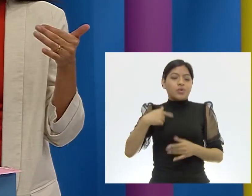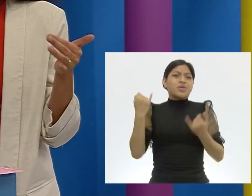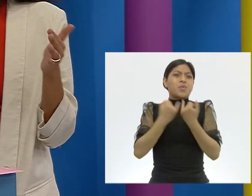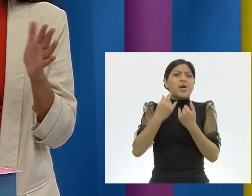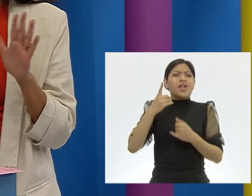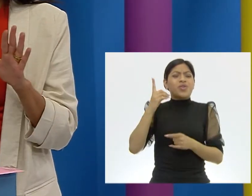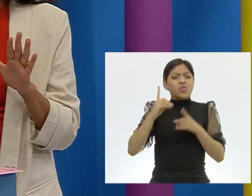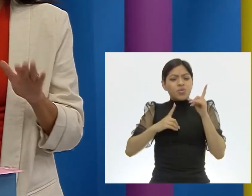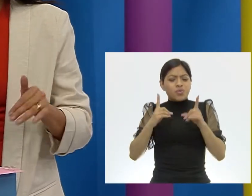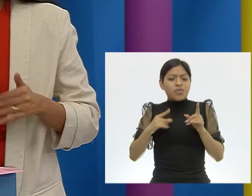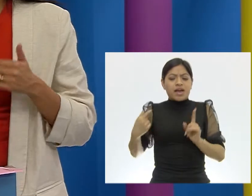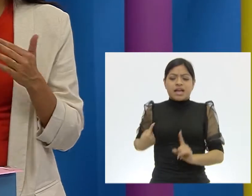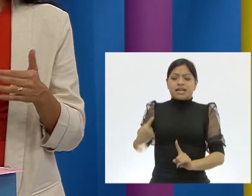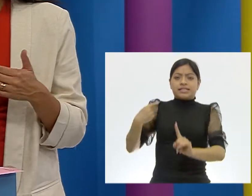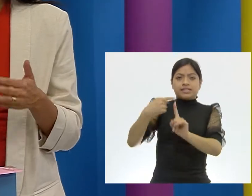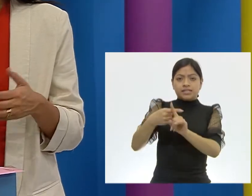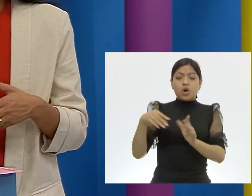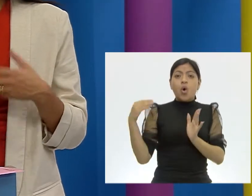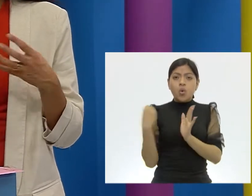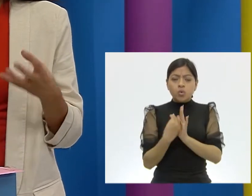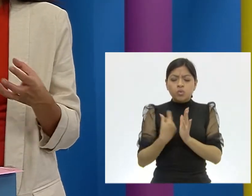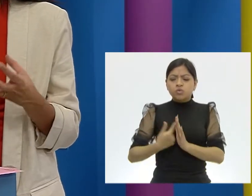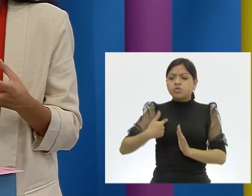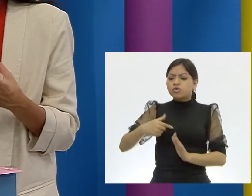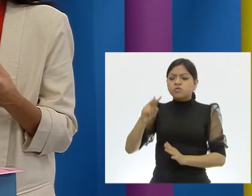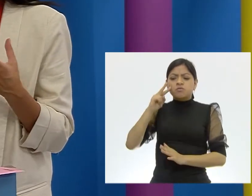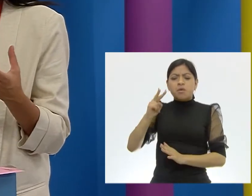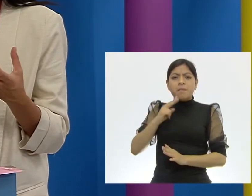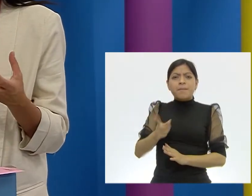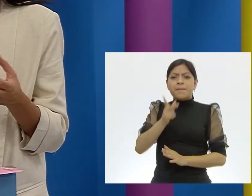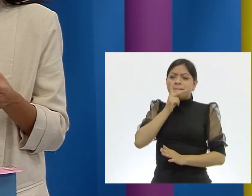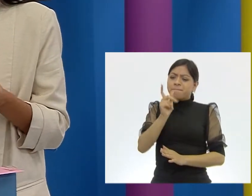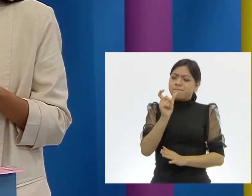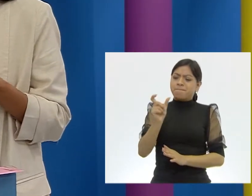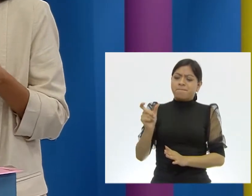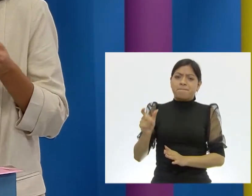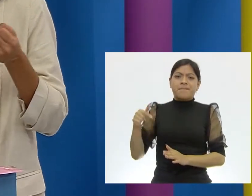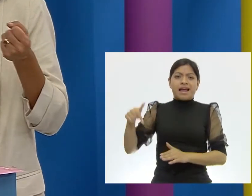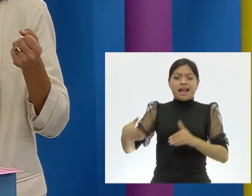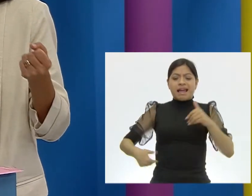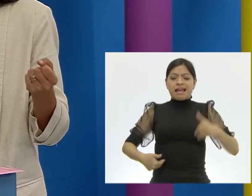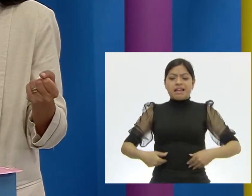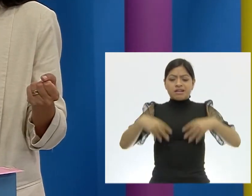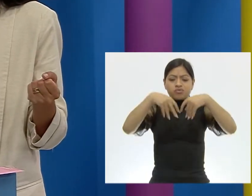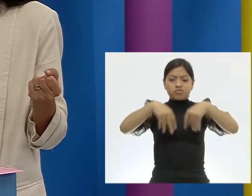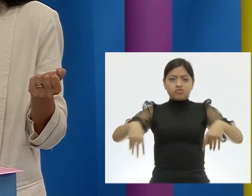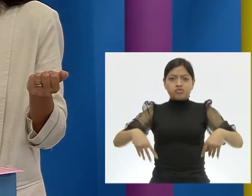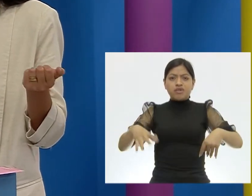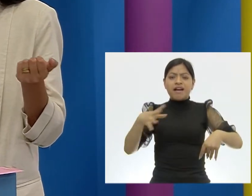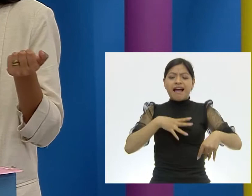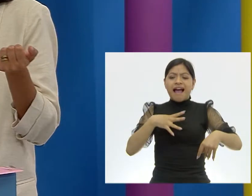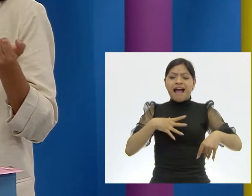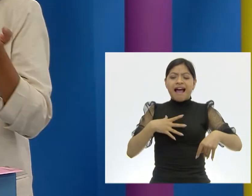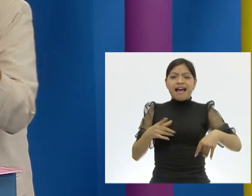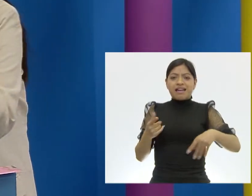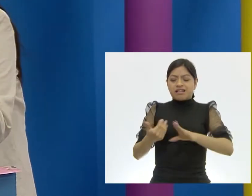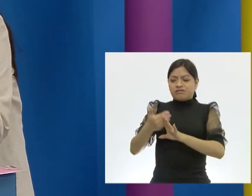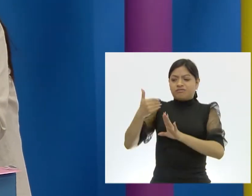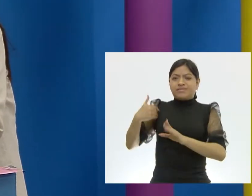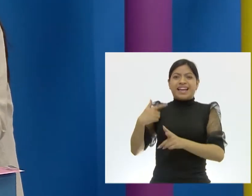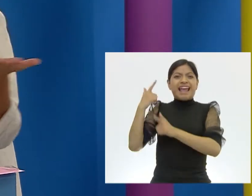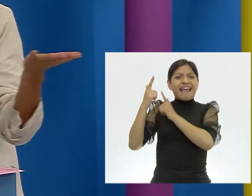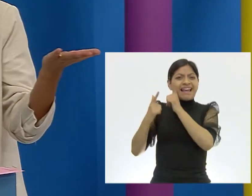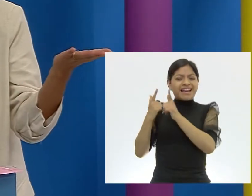A lo largo de las clases me pude percatar que muchas palabras teatrales provienen de terminaciones griegas. ¿Pero por